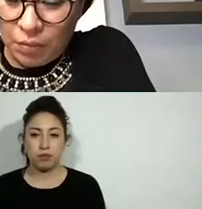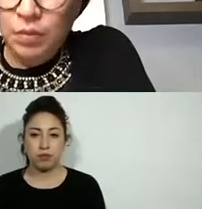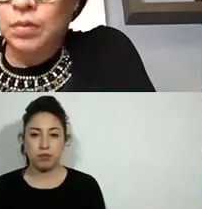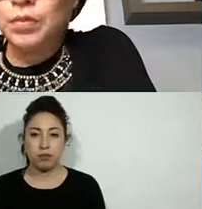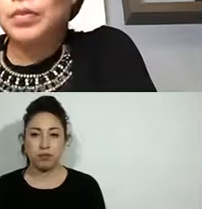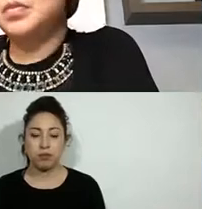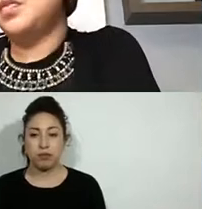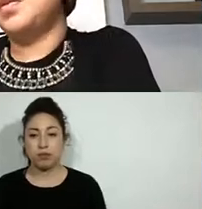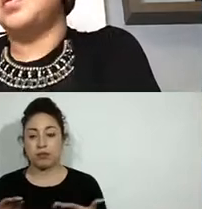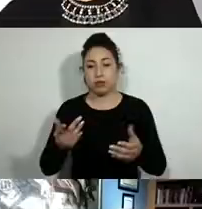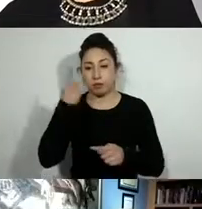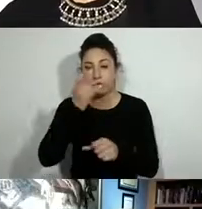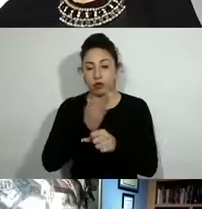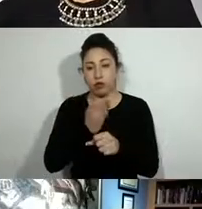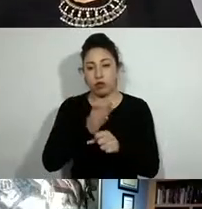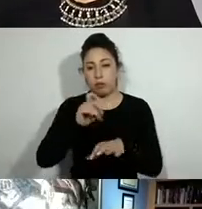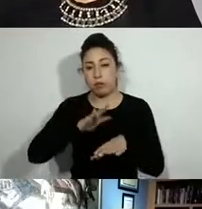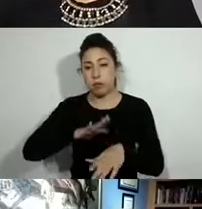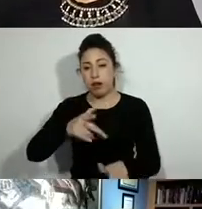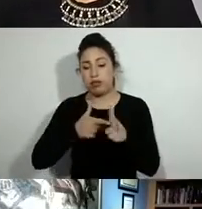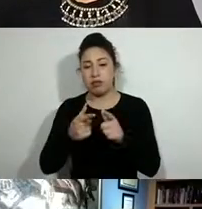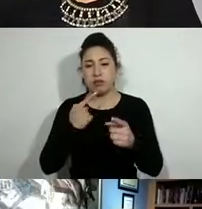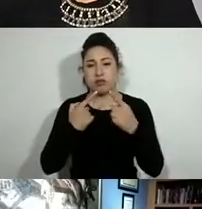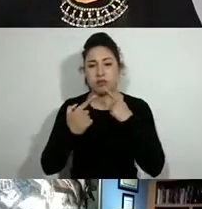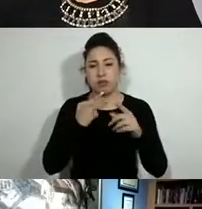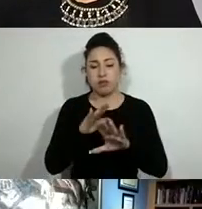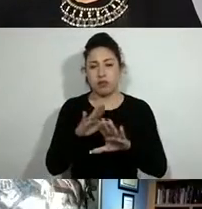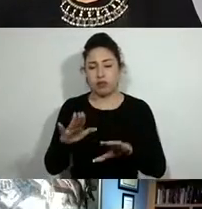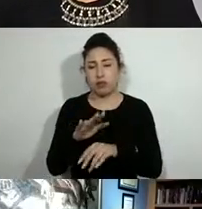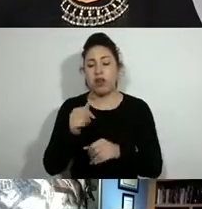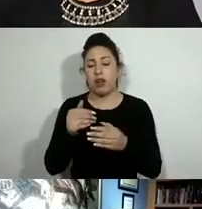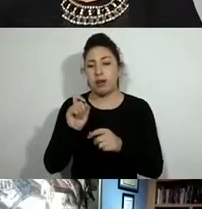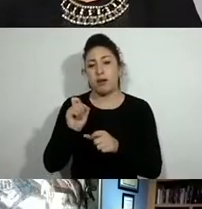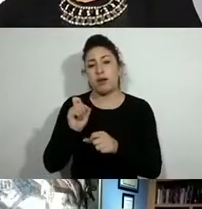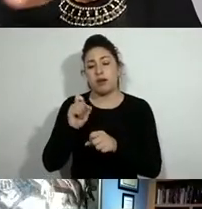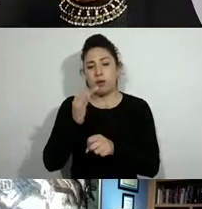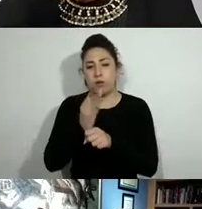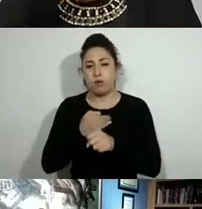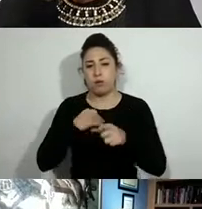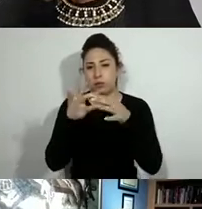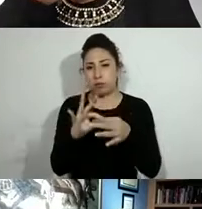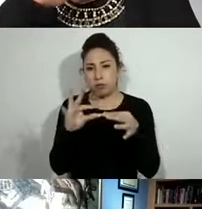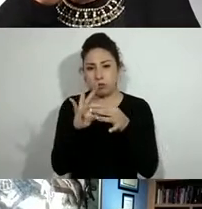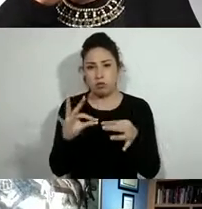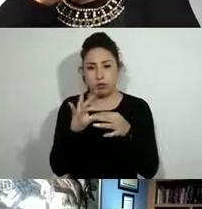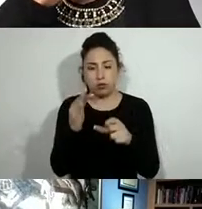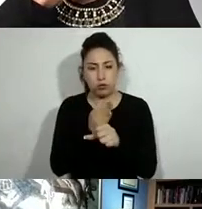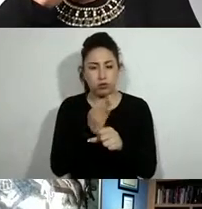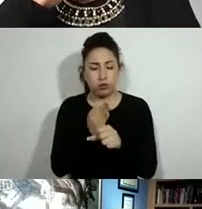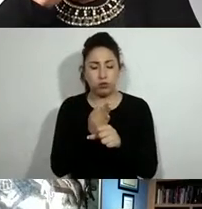Para concluir con esta discusión y antes de darle la palabra al diputado Carlos Hernández Mirón, les voy a